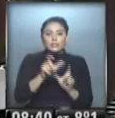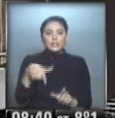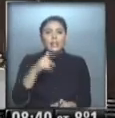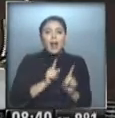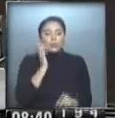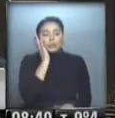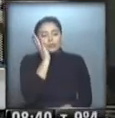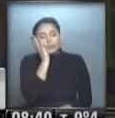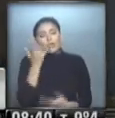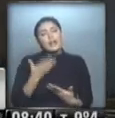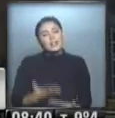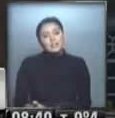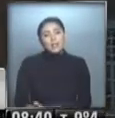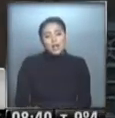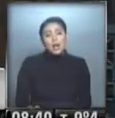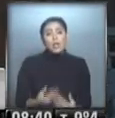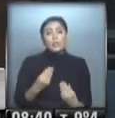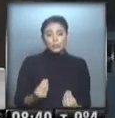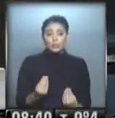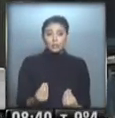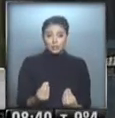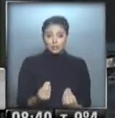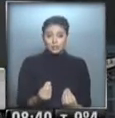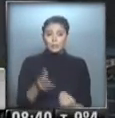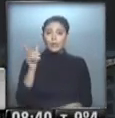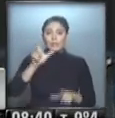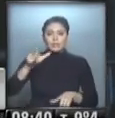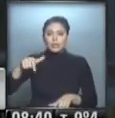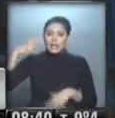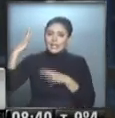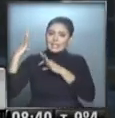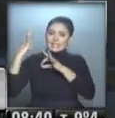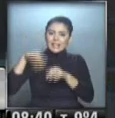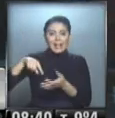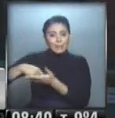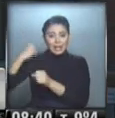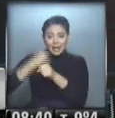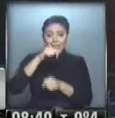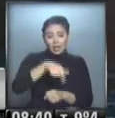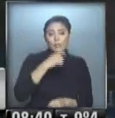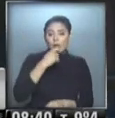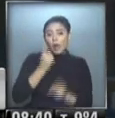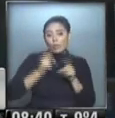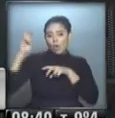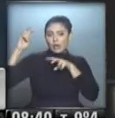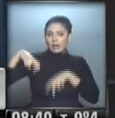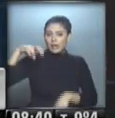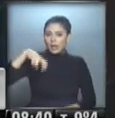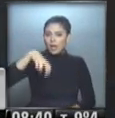están durmiendo están cansados porque la columna principal que ha venido desde la capital federal por ejemplo caminando